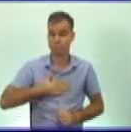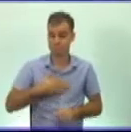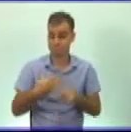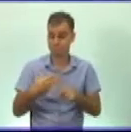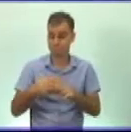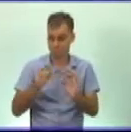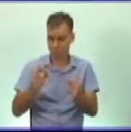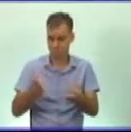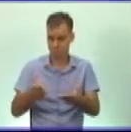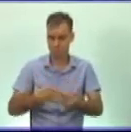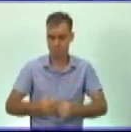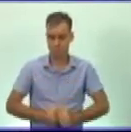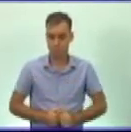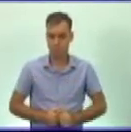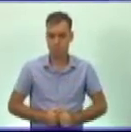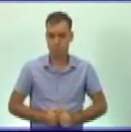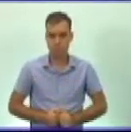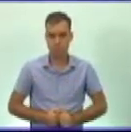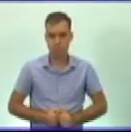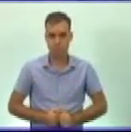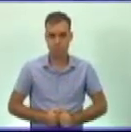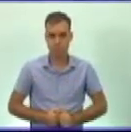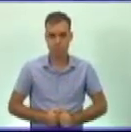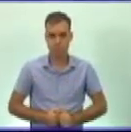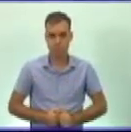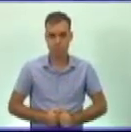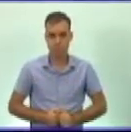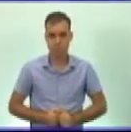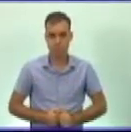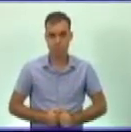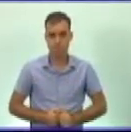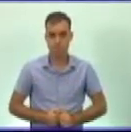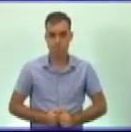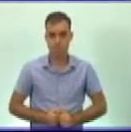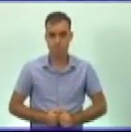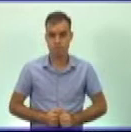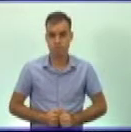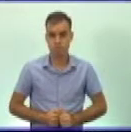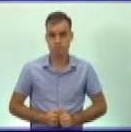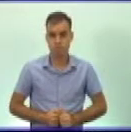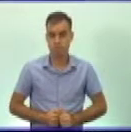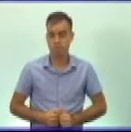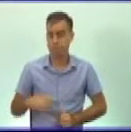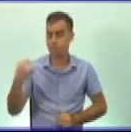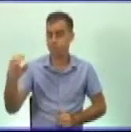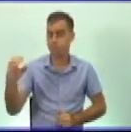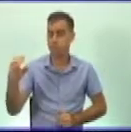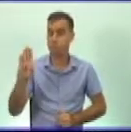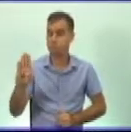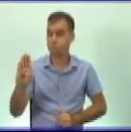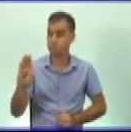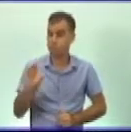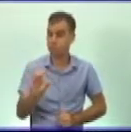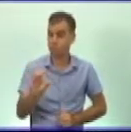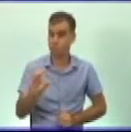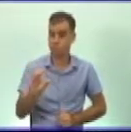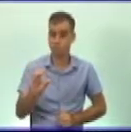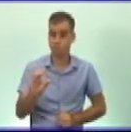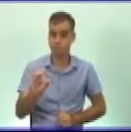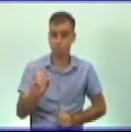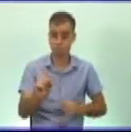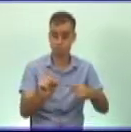¿verdad? Quiere decir que BC es perpendicular a B. Por eso es que tenemos el triángulo rectángulo.